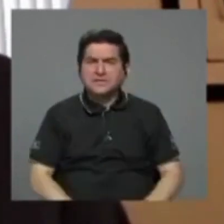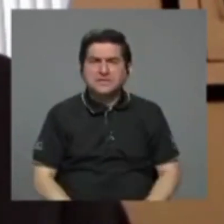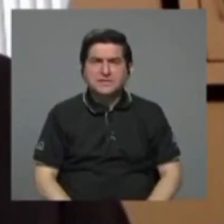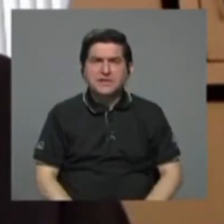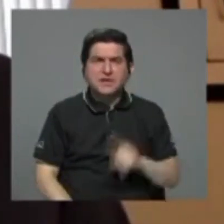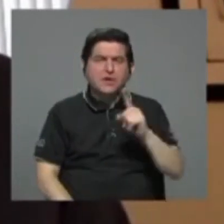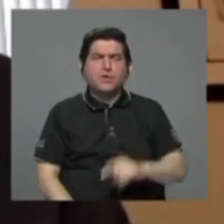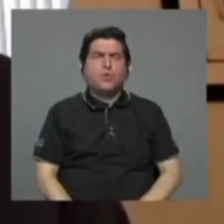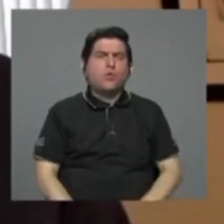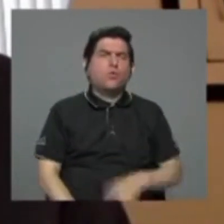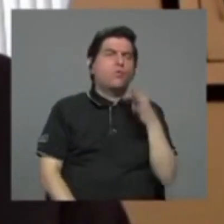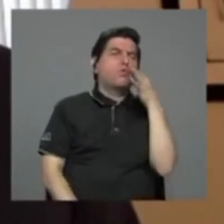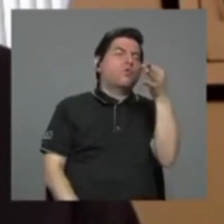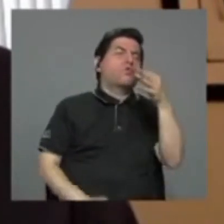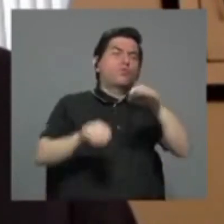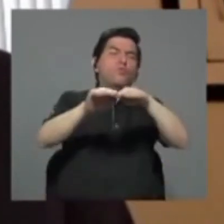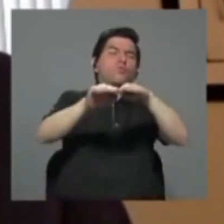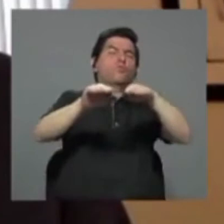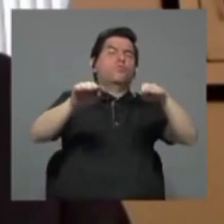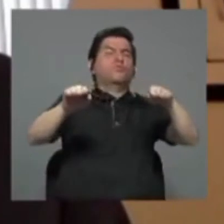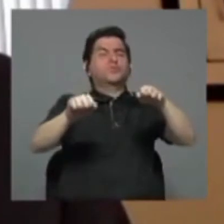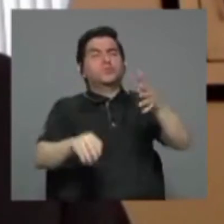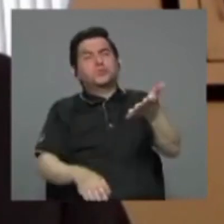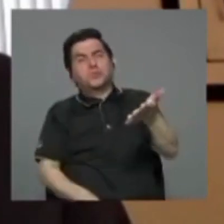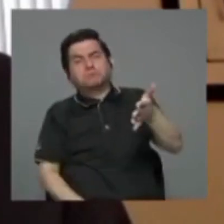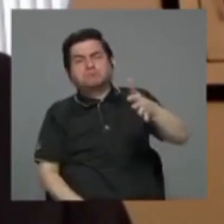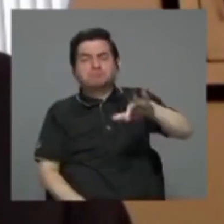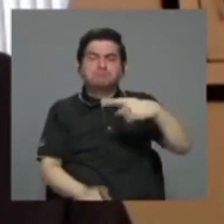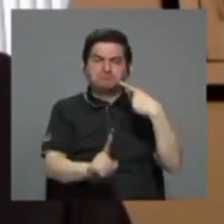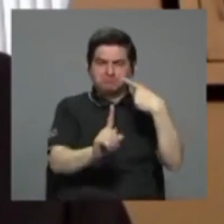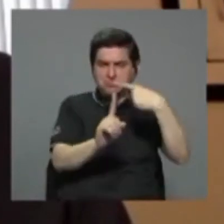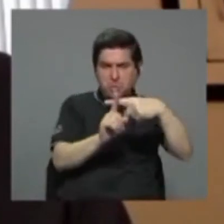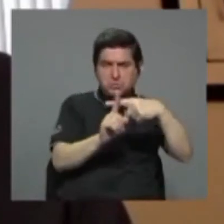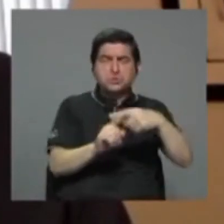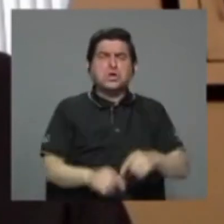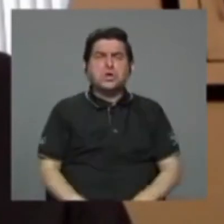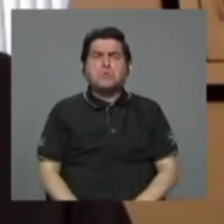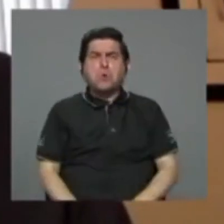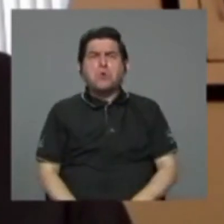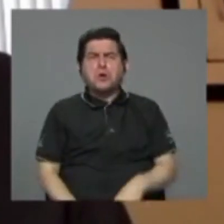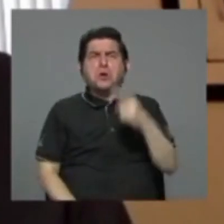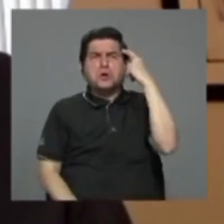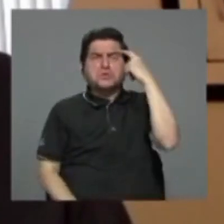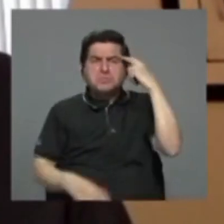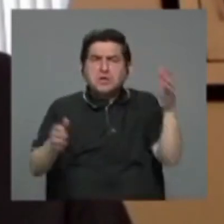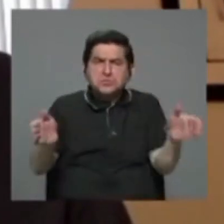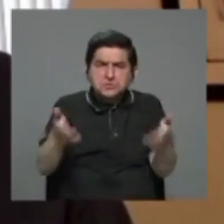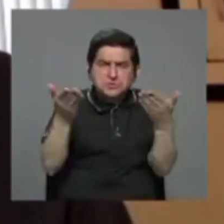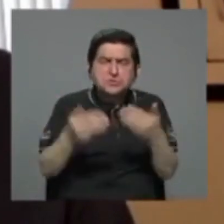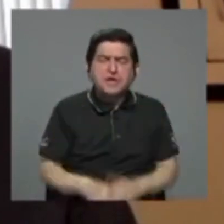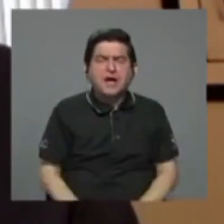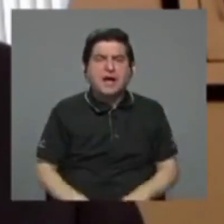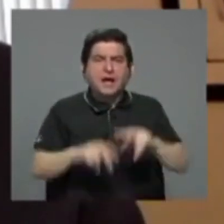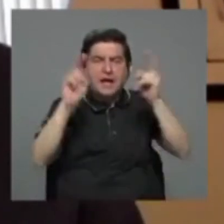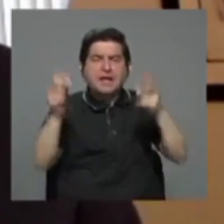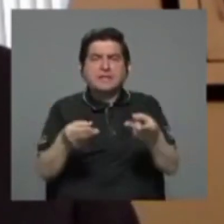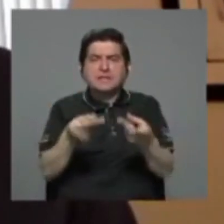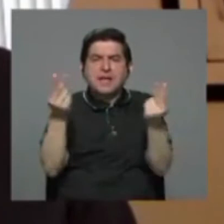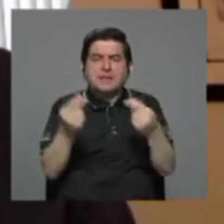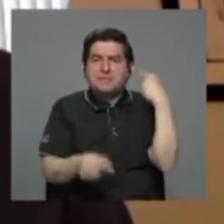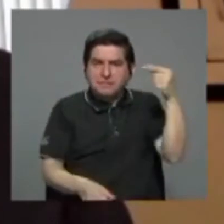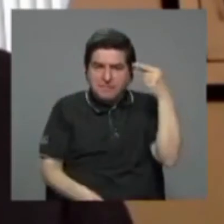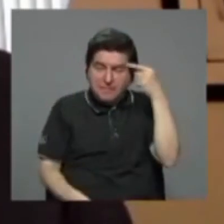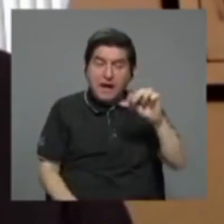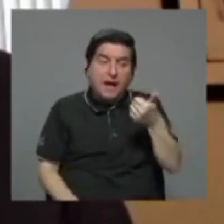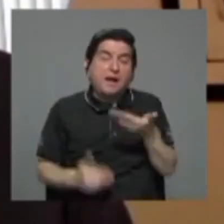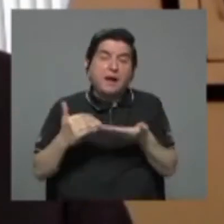un horizonte relativamente positivo y estimulante en materia fiscal. El otro elemento que yo